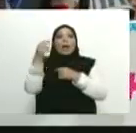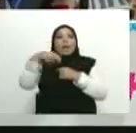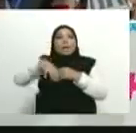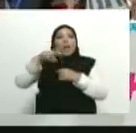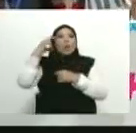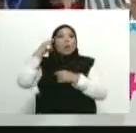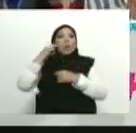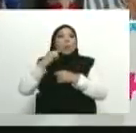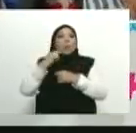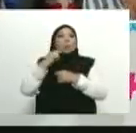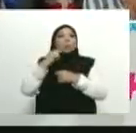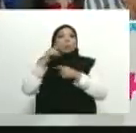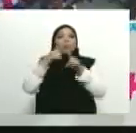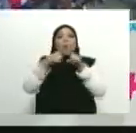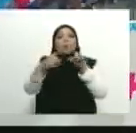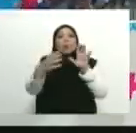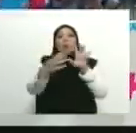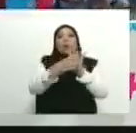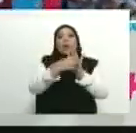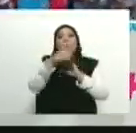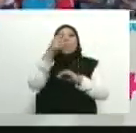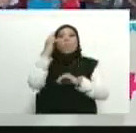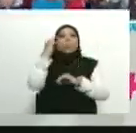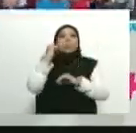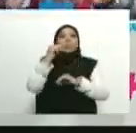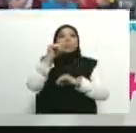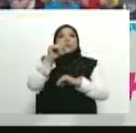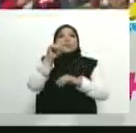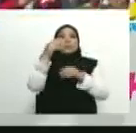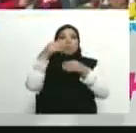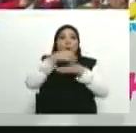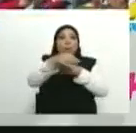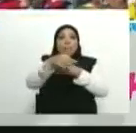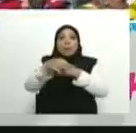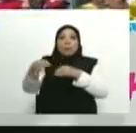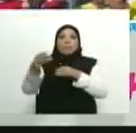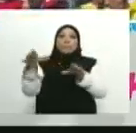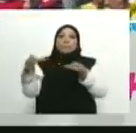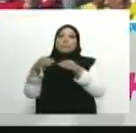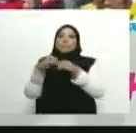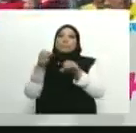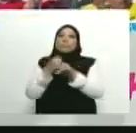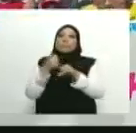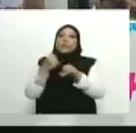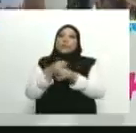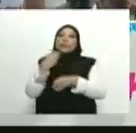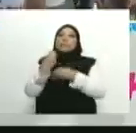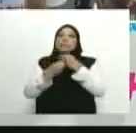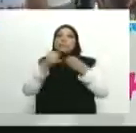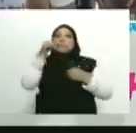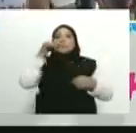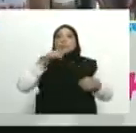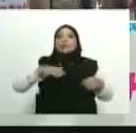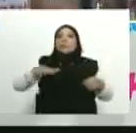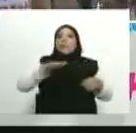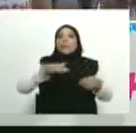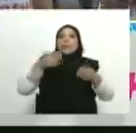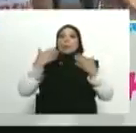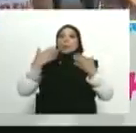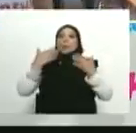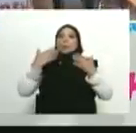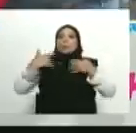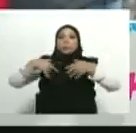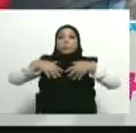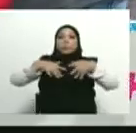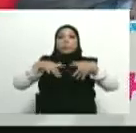la gente de Guasipati, todo Guasipati se fue para la calle. Mi saludo a Guasipati. En Carabobo, la gente